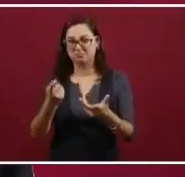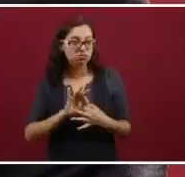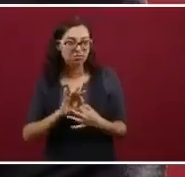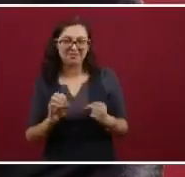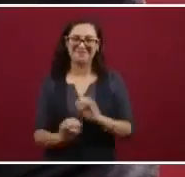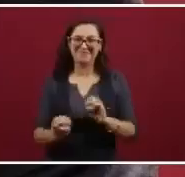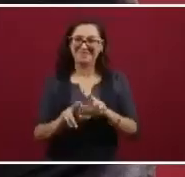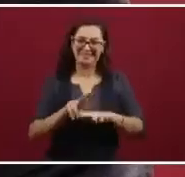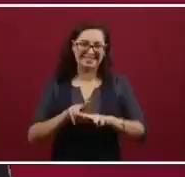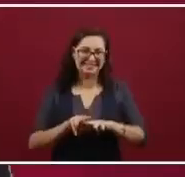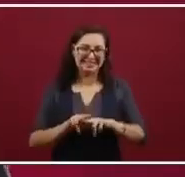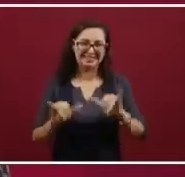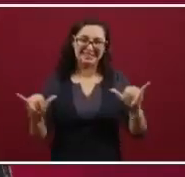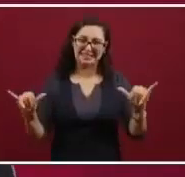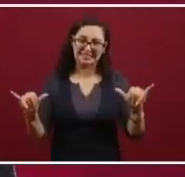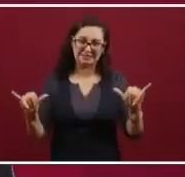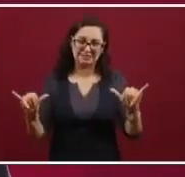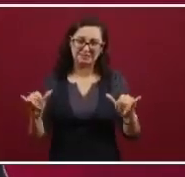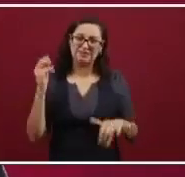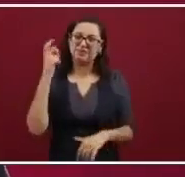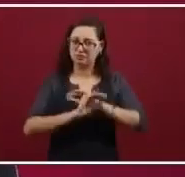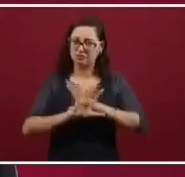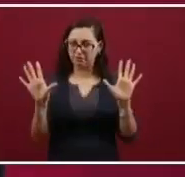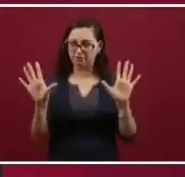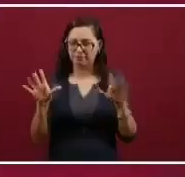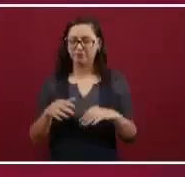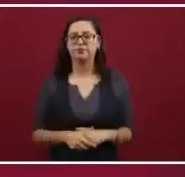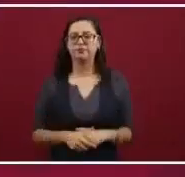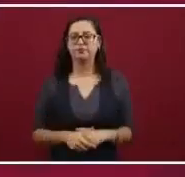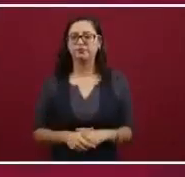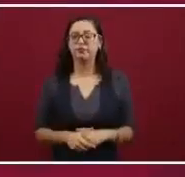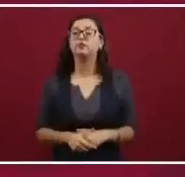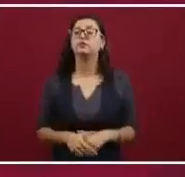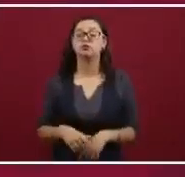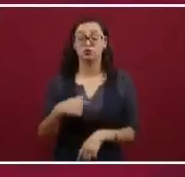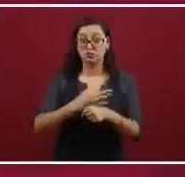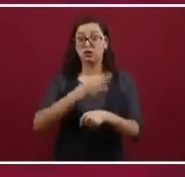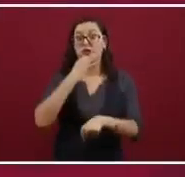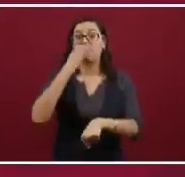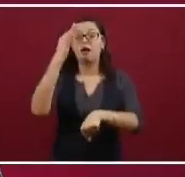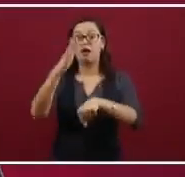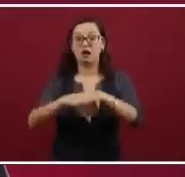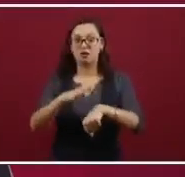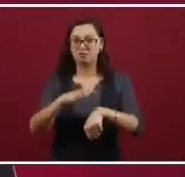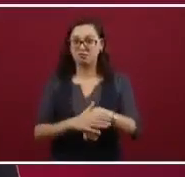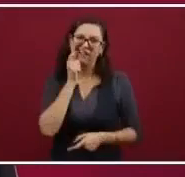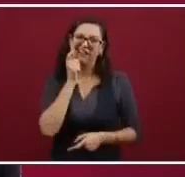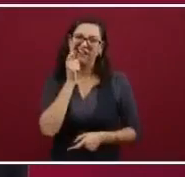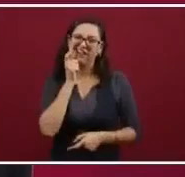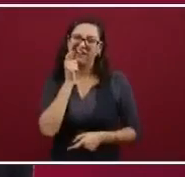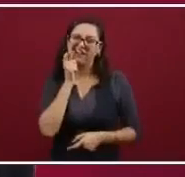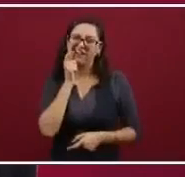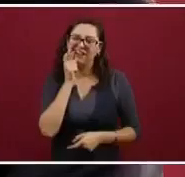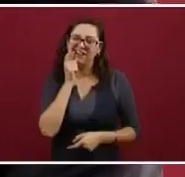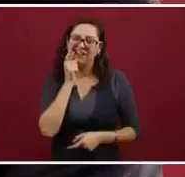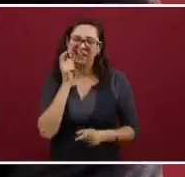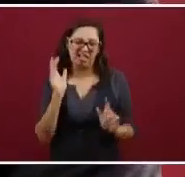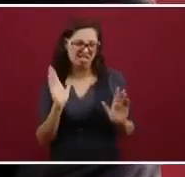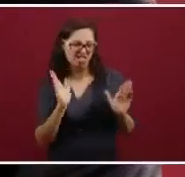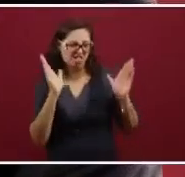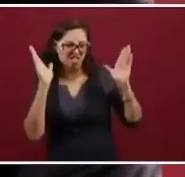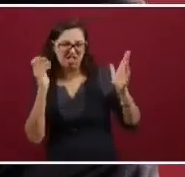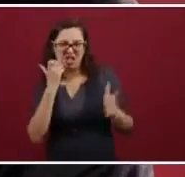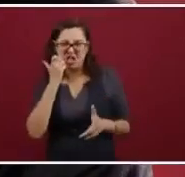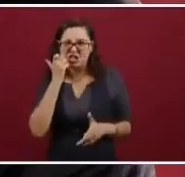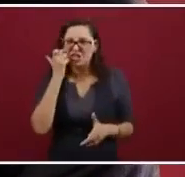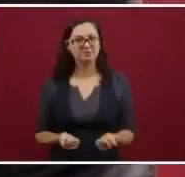con nadie. Eso debe de quedar absolutamente claro. Entonces, lo digo porque hay vivales y quienes todavía